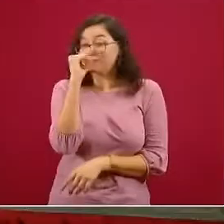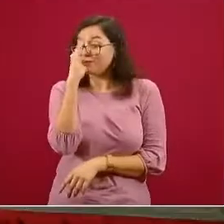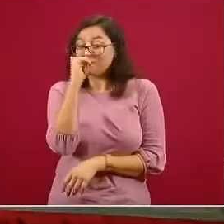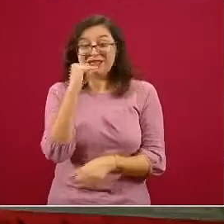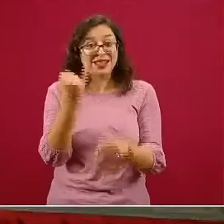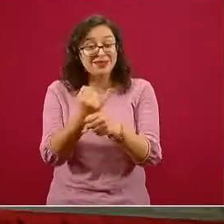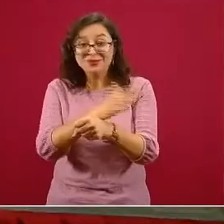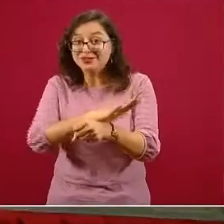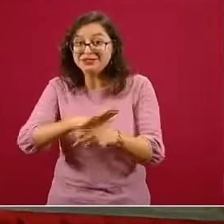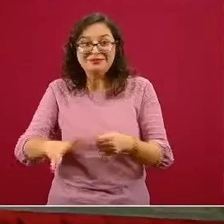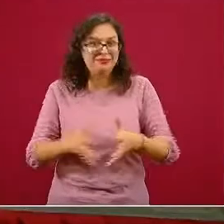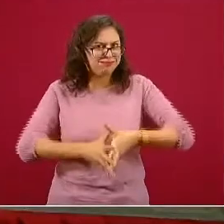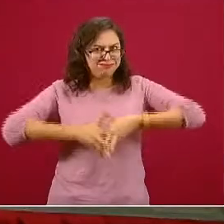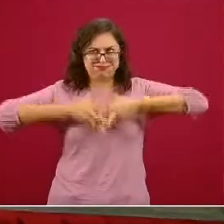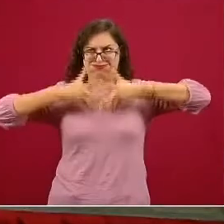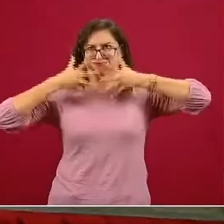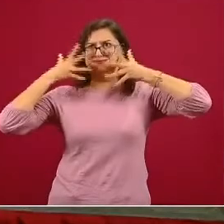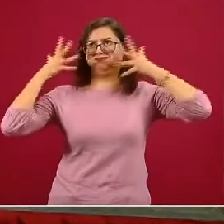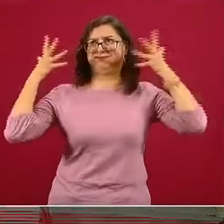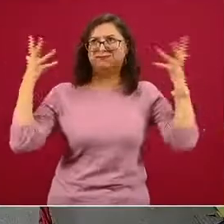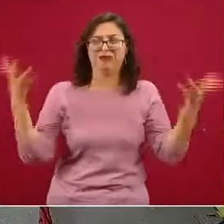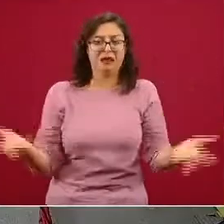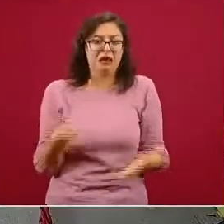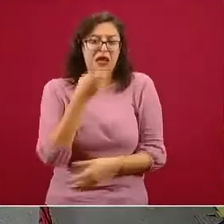se hacen inferencias al respecto.